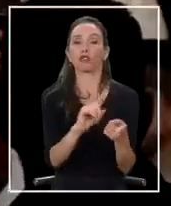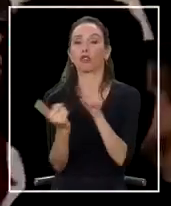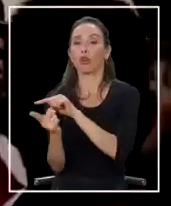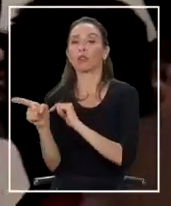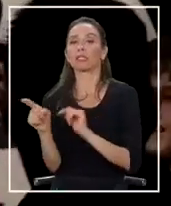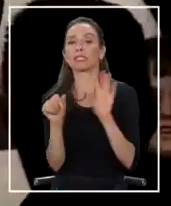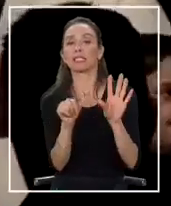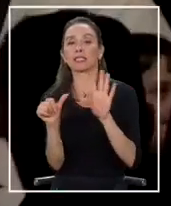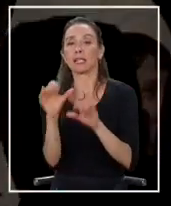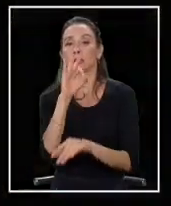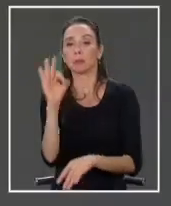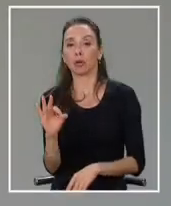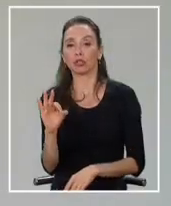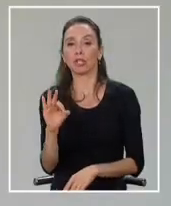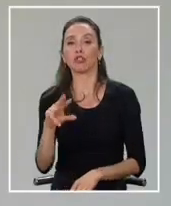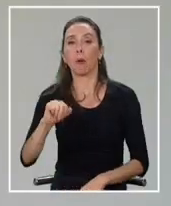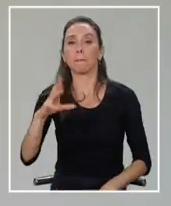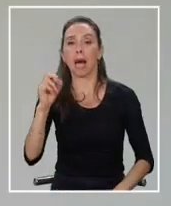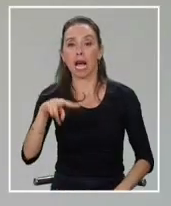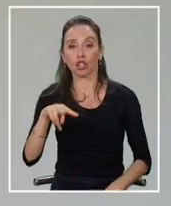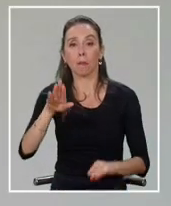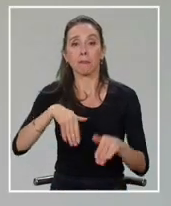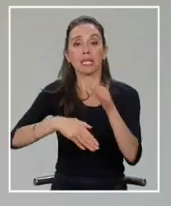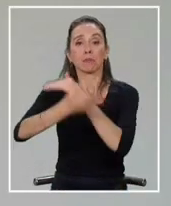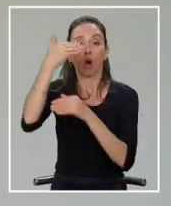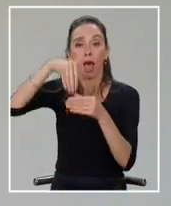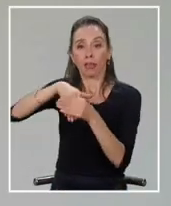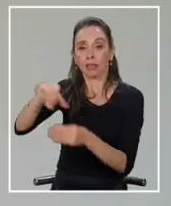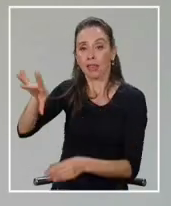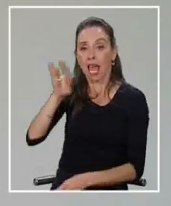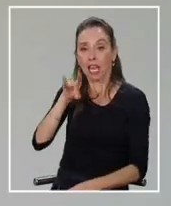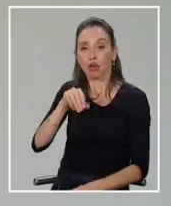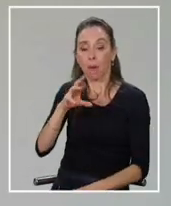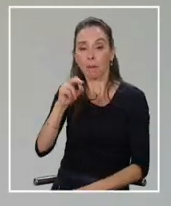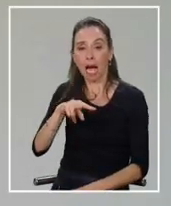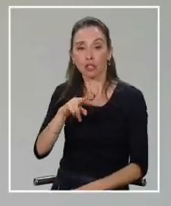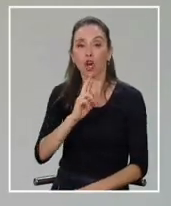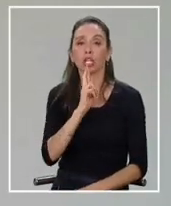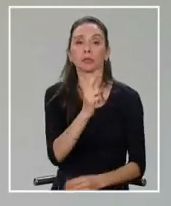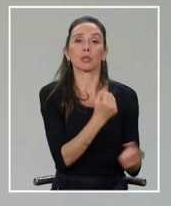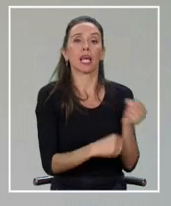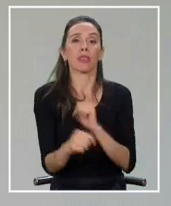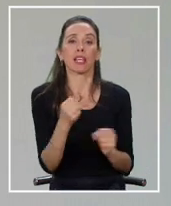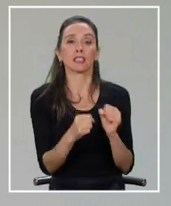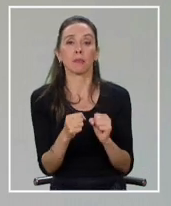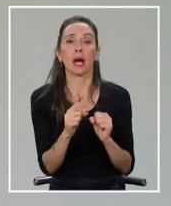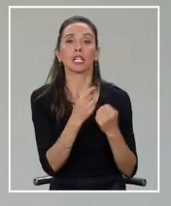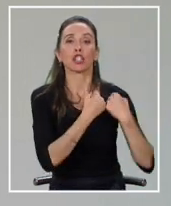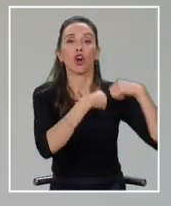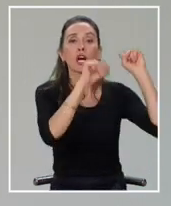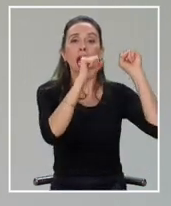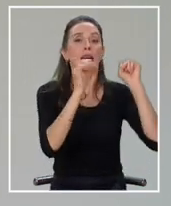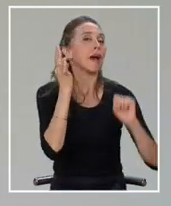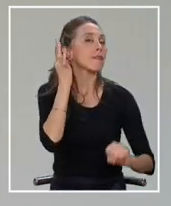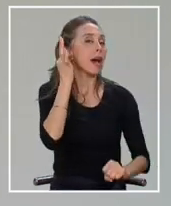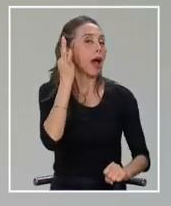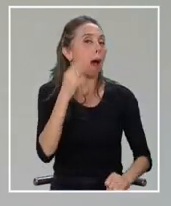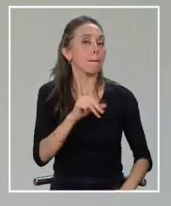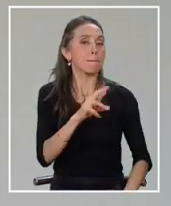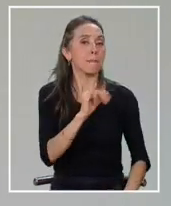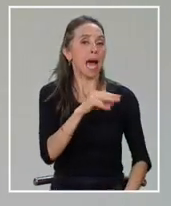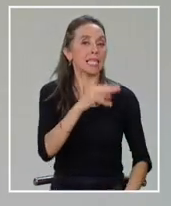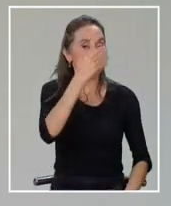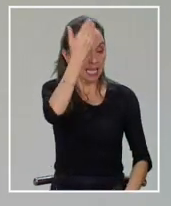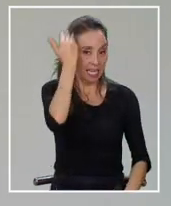un 66%. La misma elección de Macron fue un resultado desesperado para evitar la victoria de Marine Le Pen.